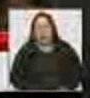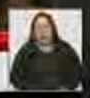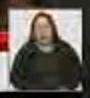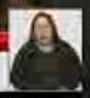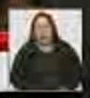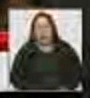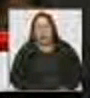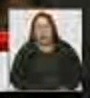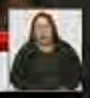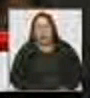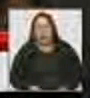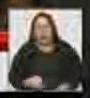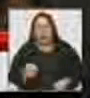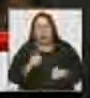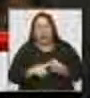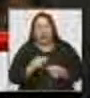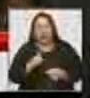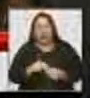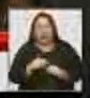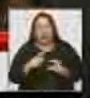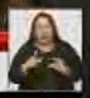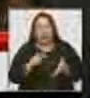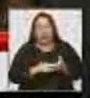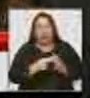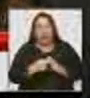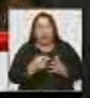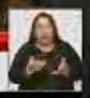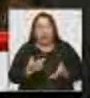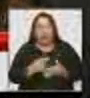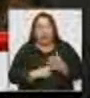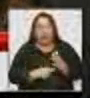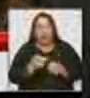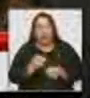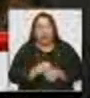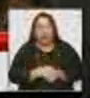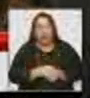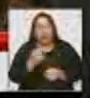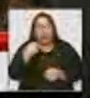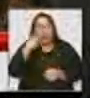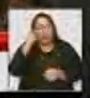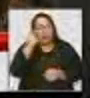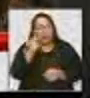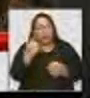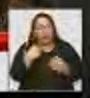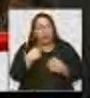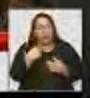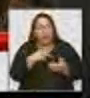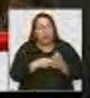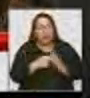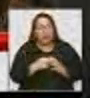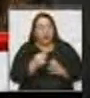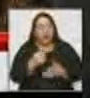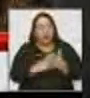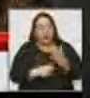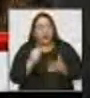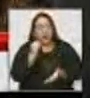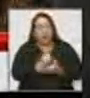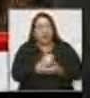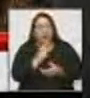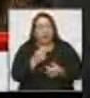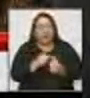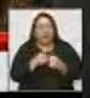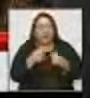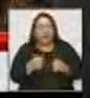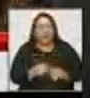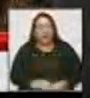del 2018. Manera tal que, señor presidente, yo pienso que tendría que aprobarse primero